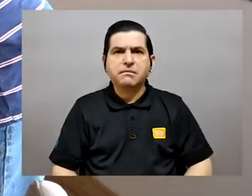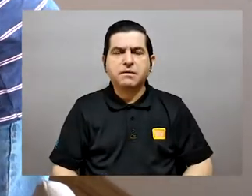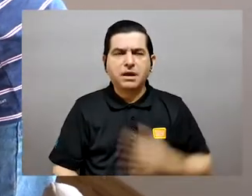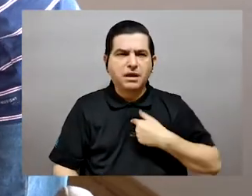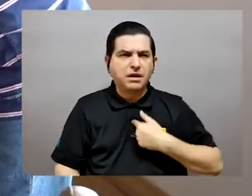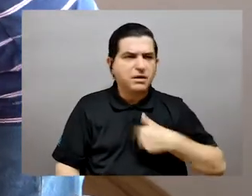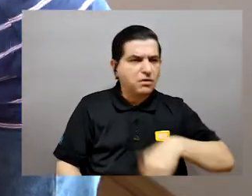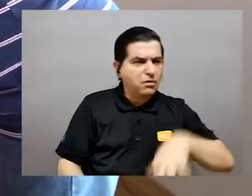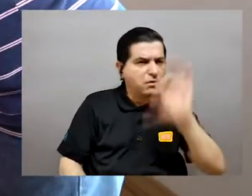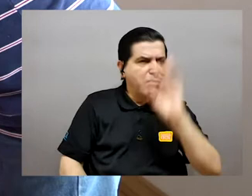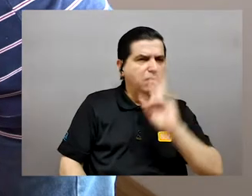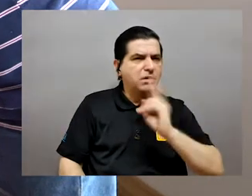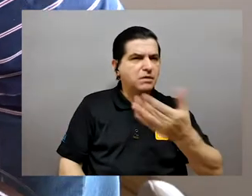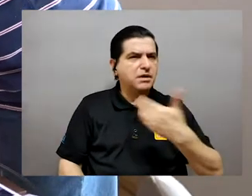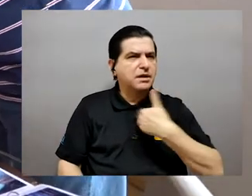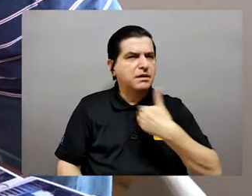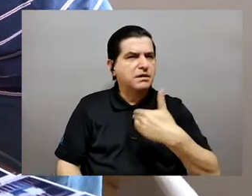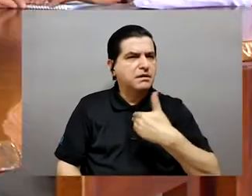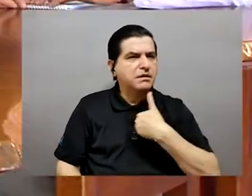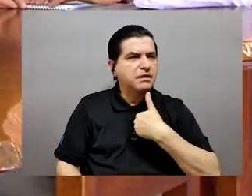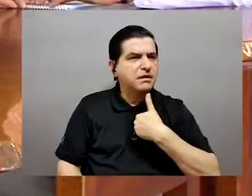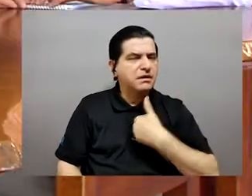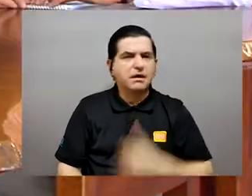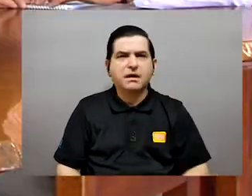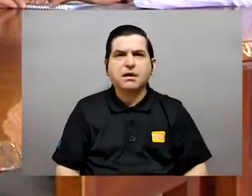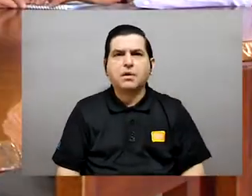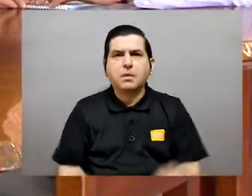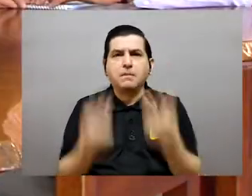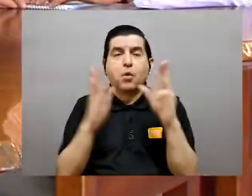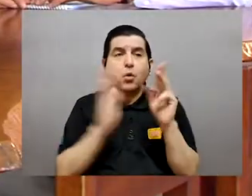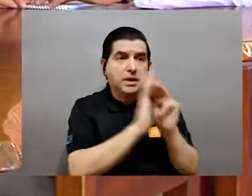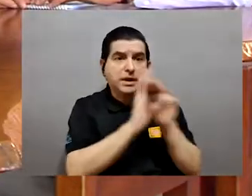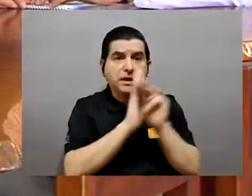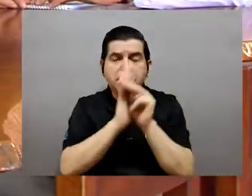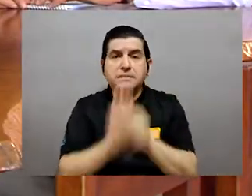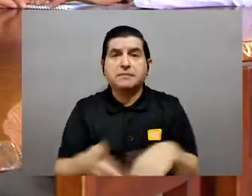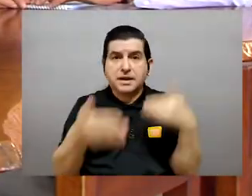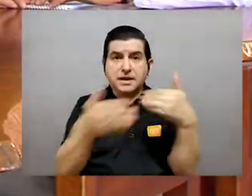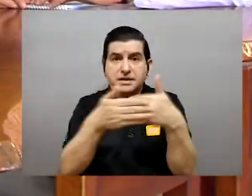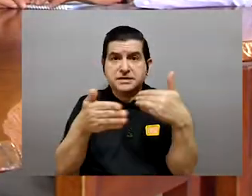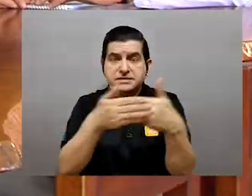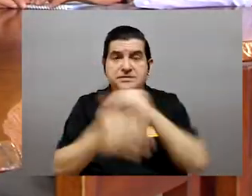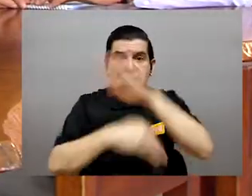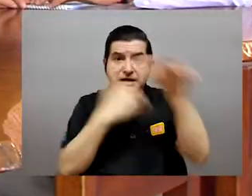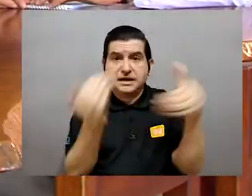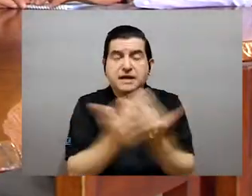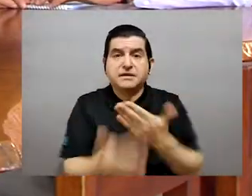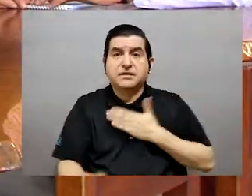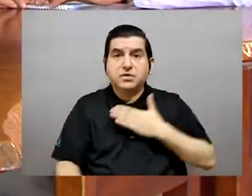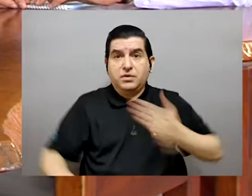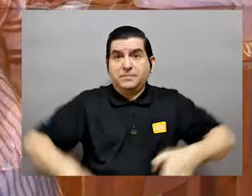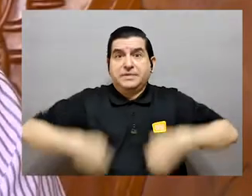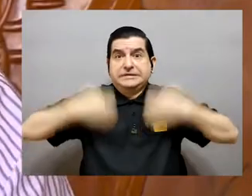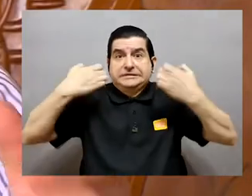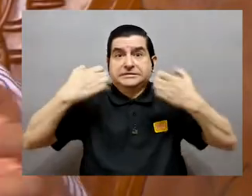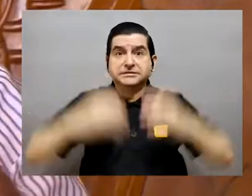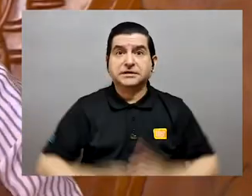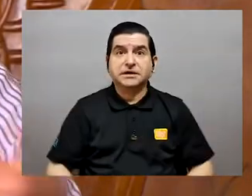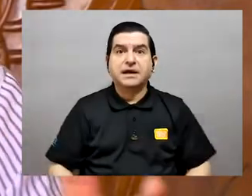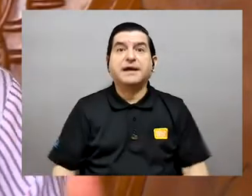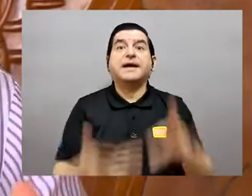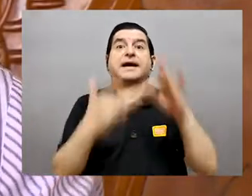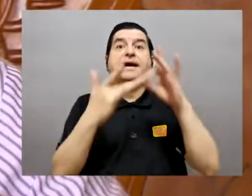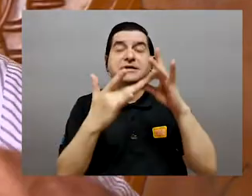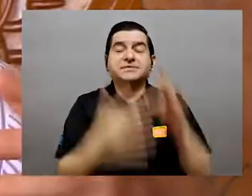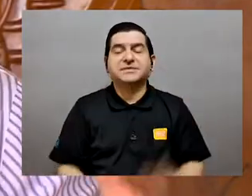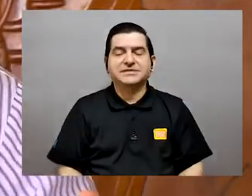¿verdad? Que ahí no hay vuelta atrás, porque ya es una cosa que nos va marcando, especialmente la